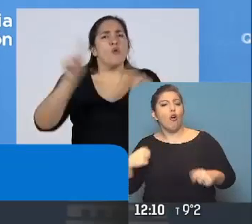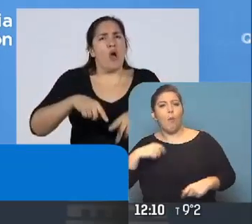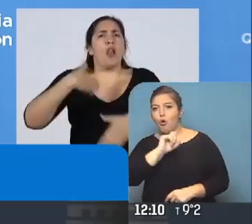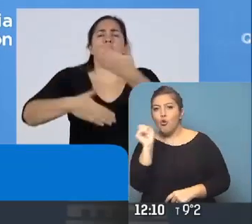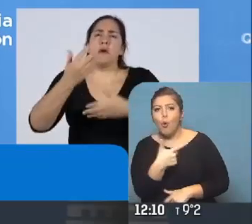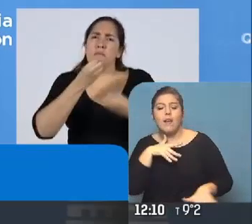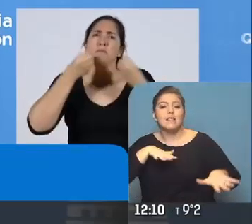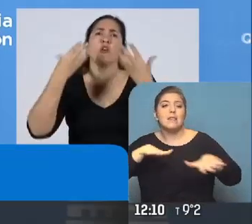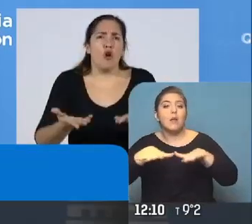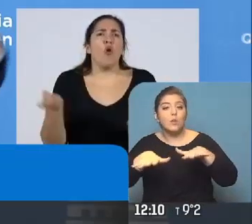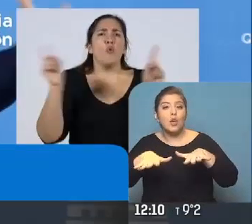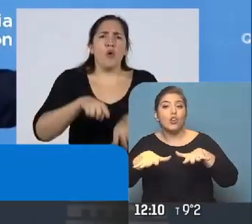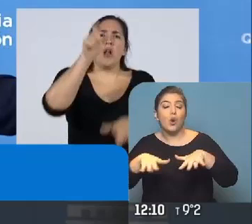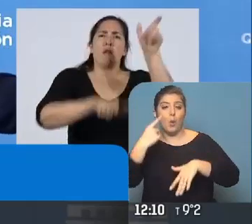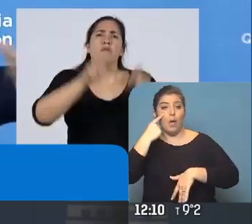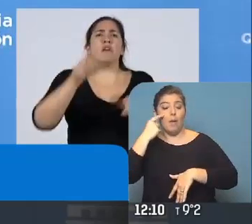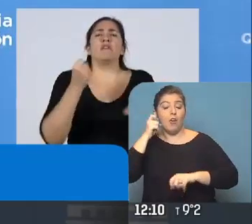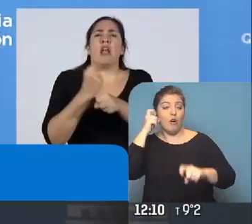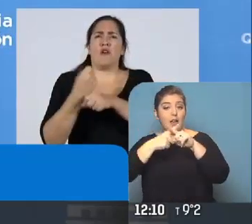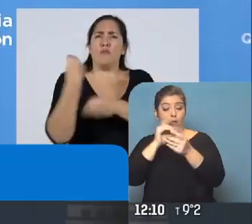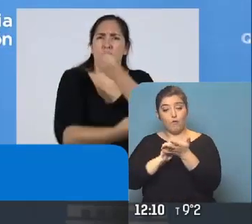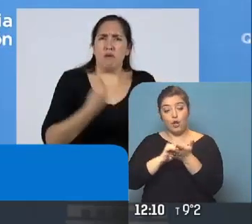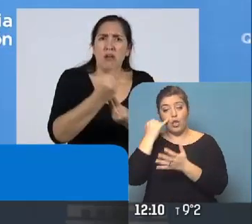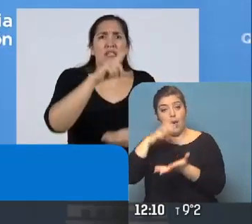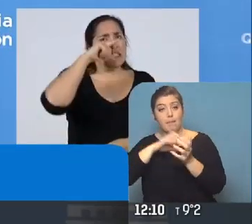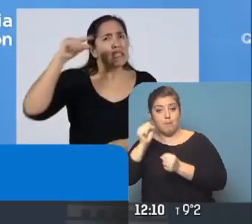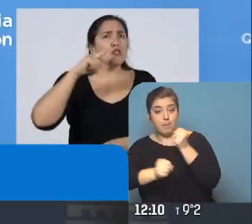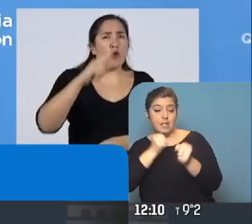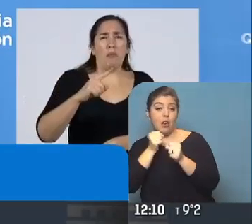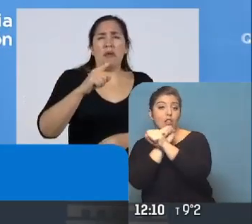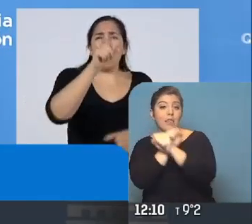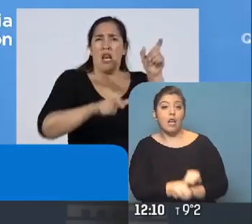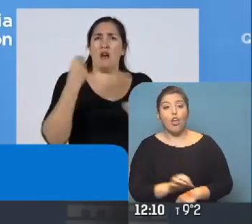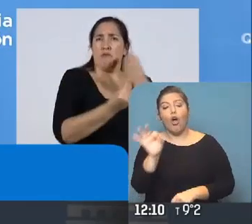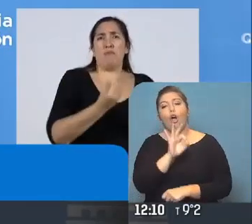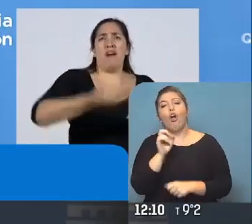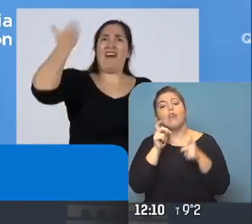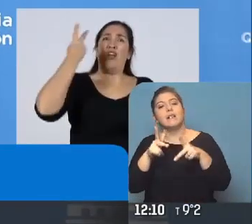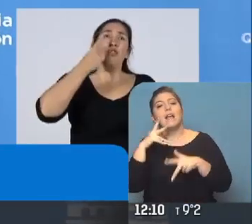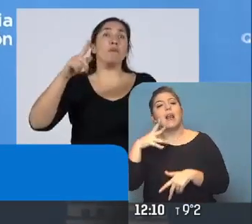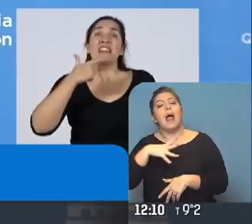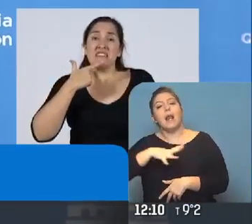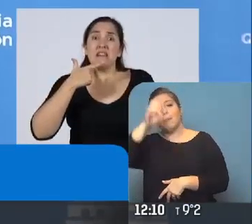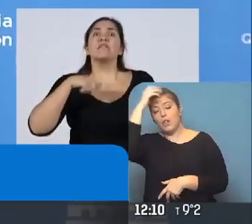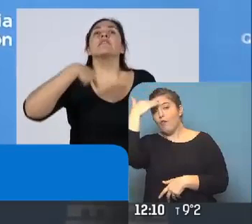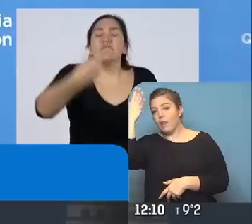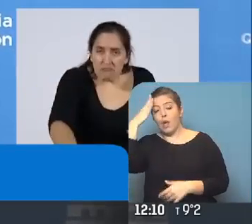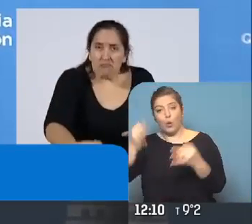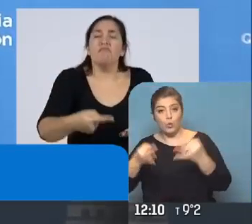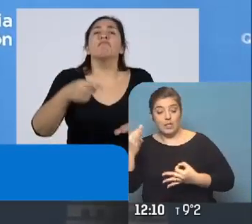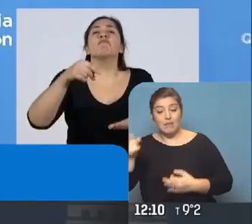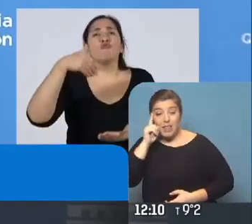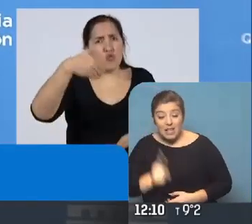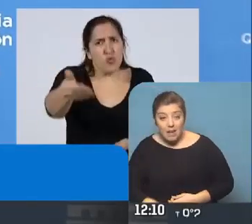proceso que se vive con exfuncionarios y empresarios que son detenidos o se declaran arrepentidos ante la justicia. Es más